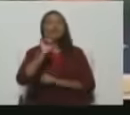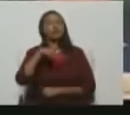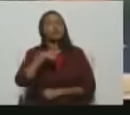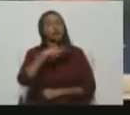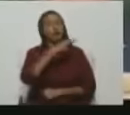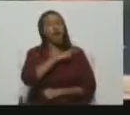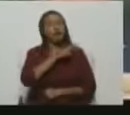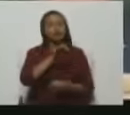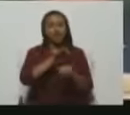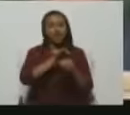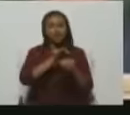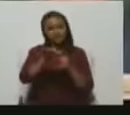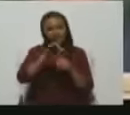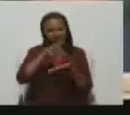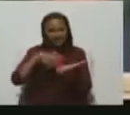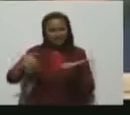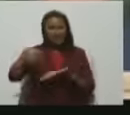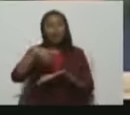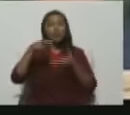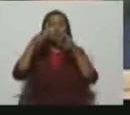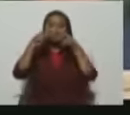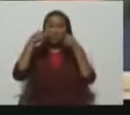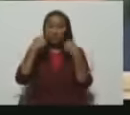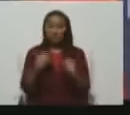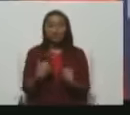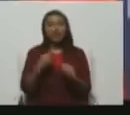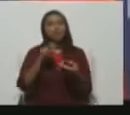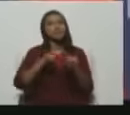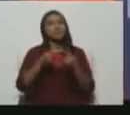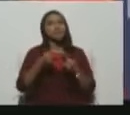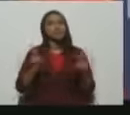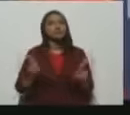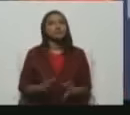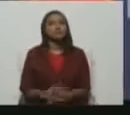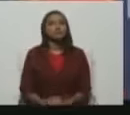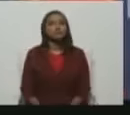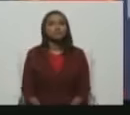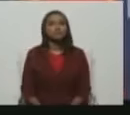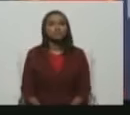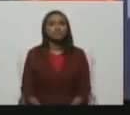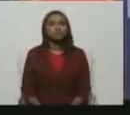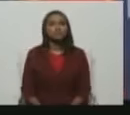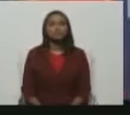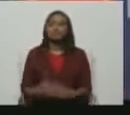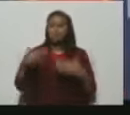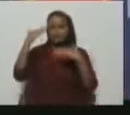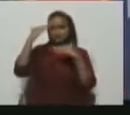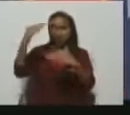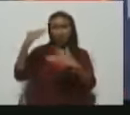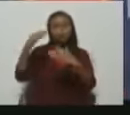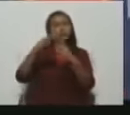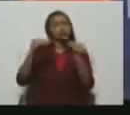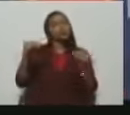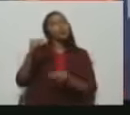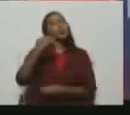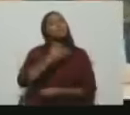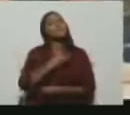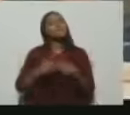Soberanía y Seguridad y Paz, doctor Elvis Amoroso, Grobo,